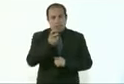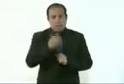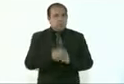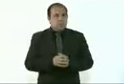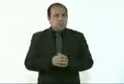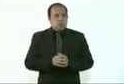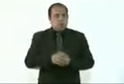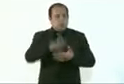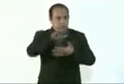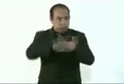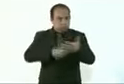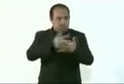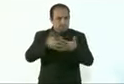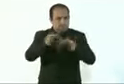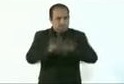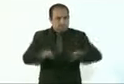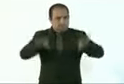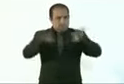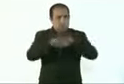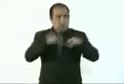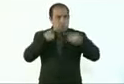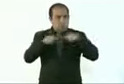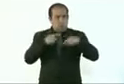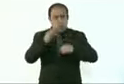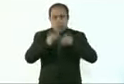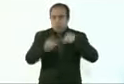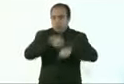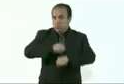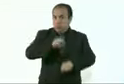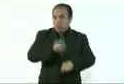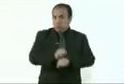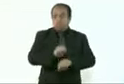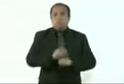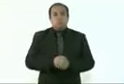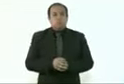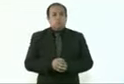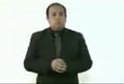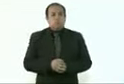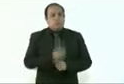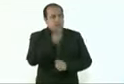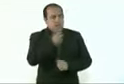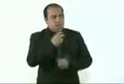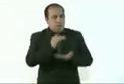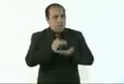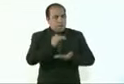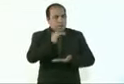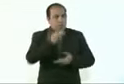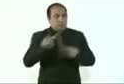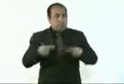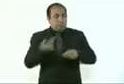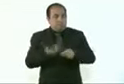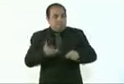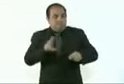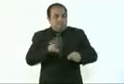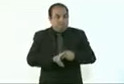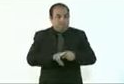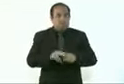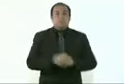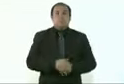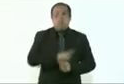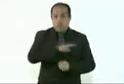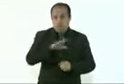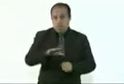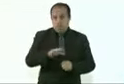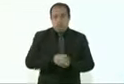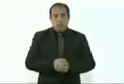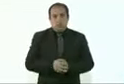más importantes que hemos comentado en las últimas semanas, es que estamos viendo que este incremento de hospitalizados que vemos en casos generales, si bien